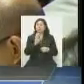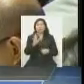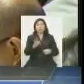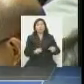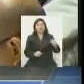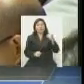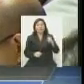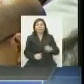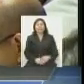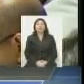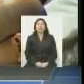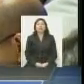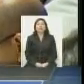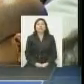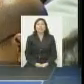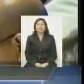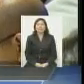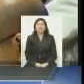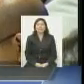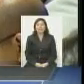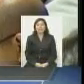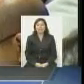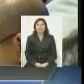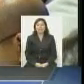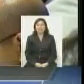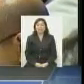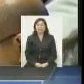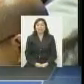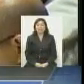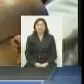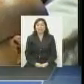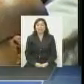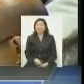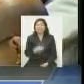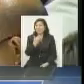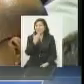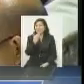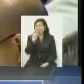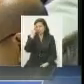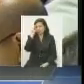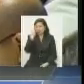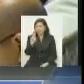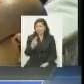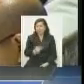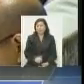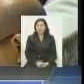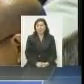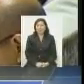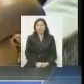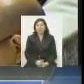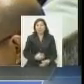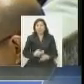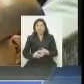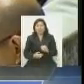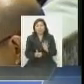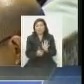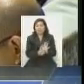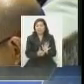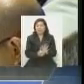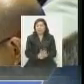sus derechos. Para ir avanzando, presidente, ¿quiénes dicen que respetamos el debido proceso, la